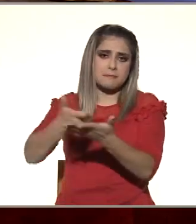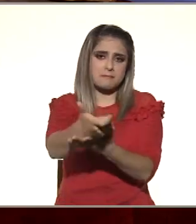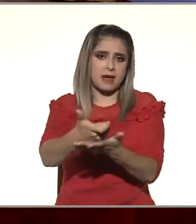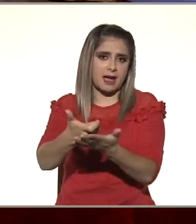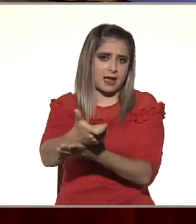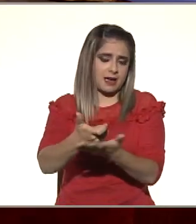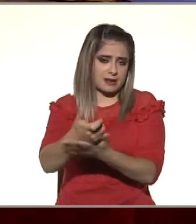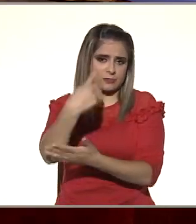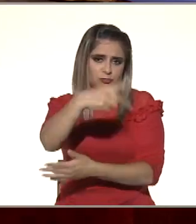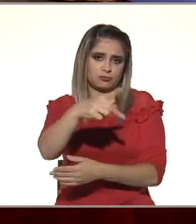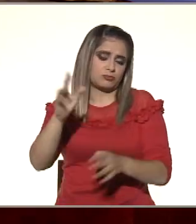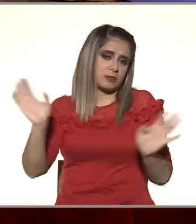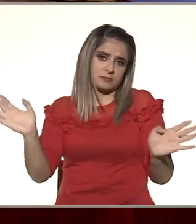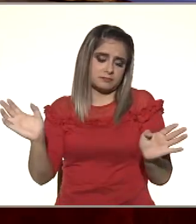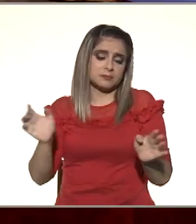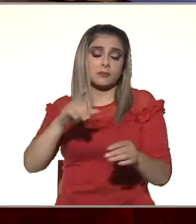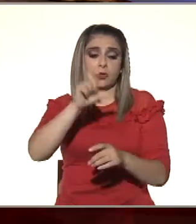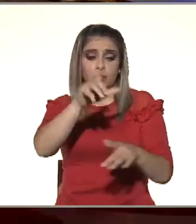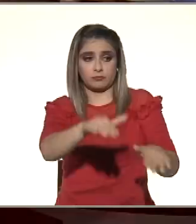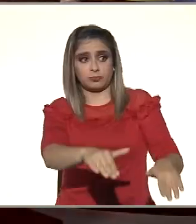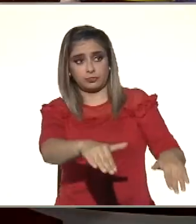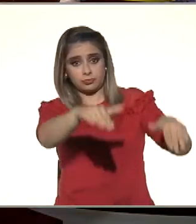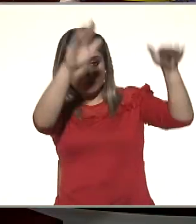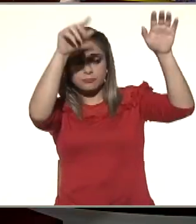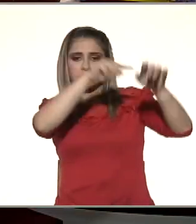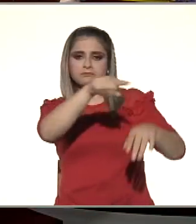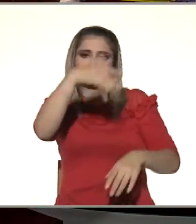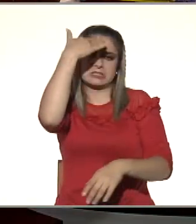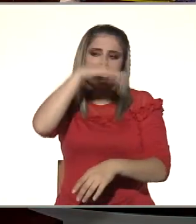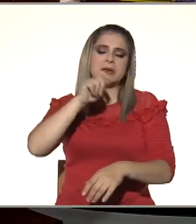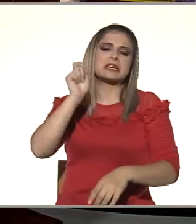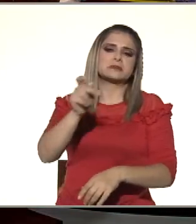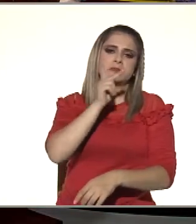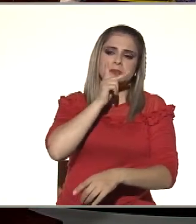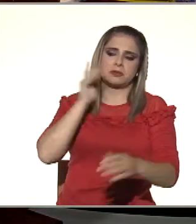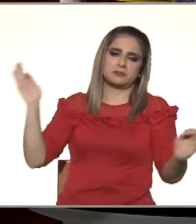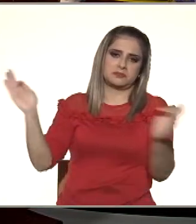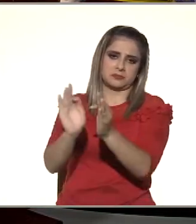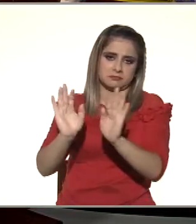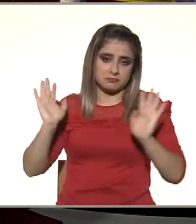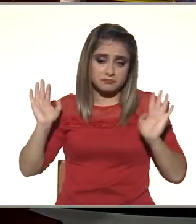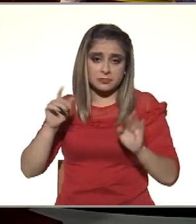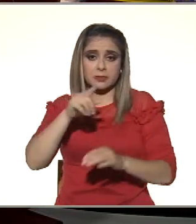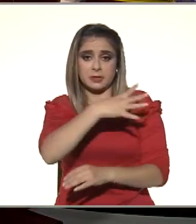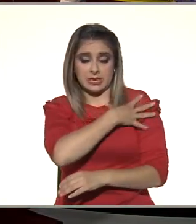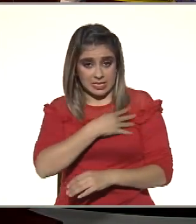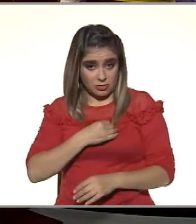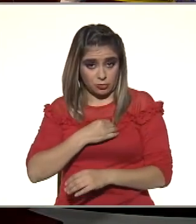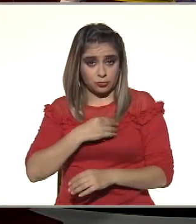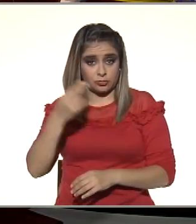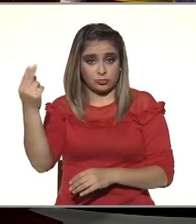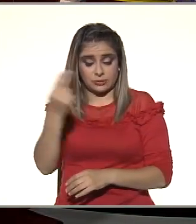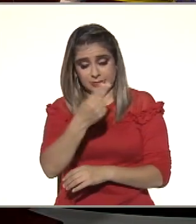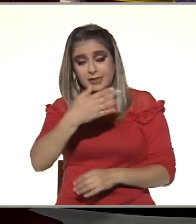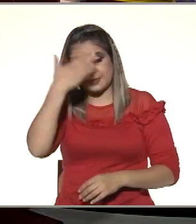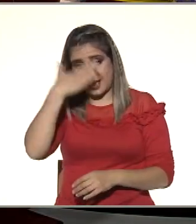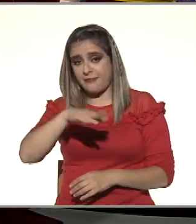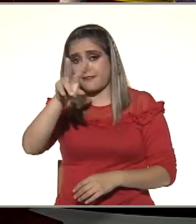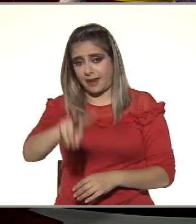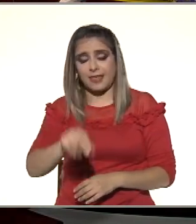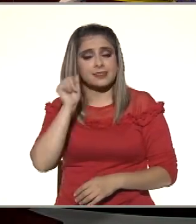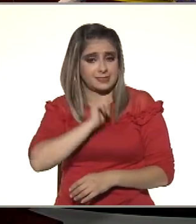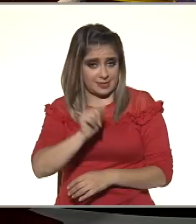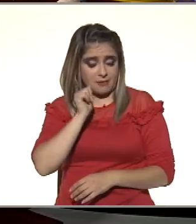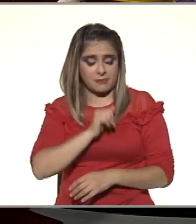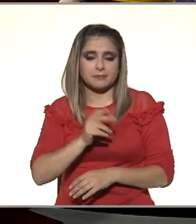necesidades. Quizás cuando mis hijos sean adultos juzgarán. Creo que los hijos deben saber la verdad, nos dicen en este testimonio. También,